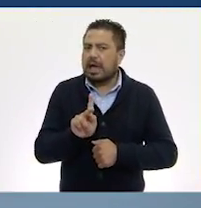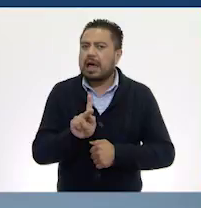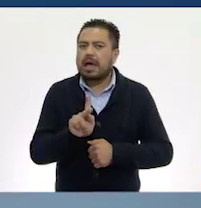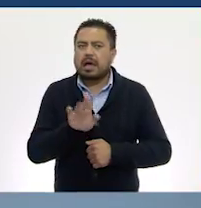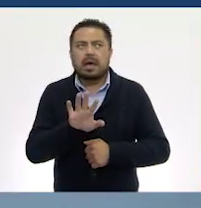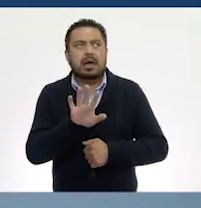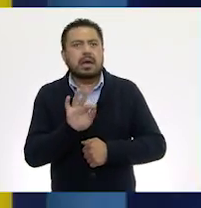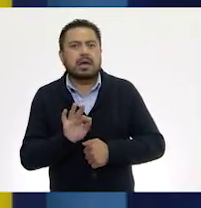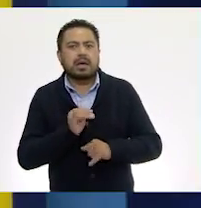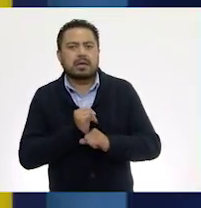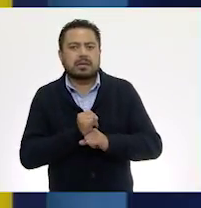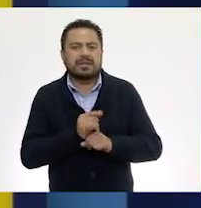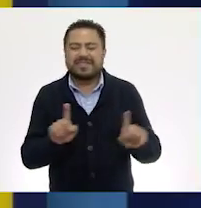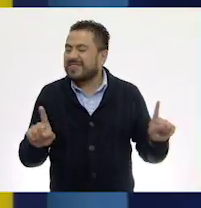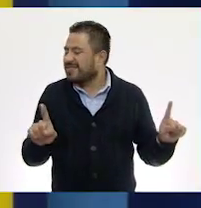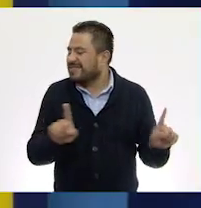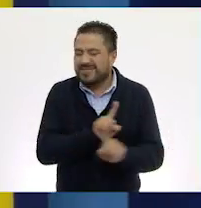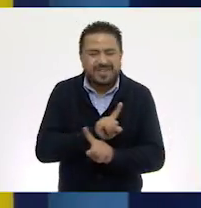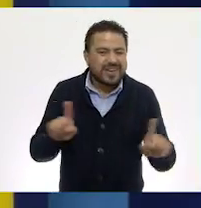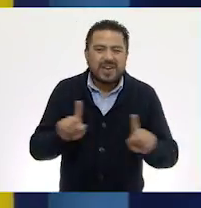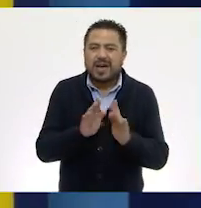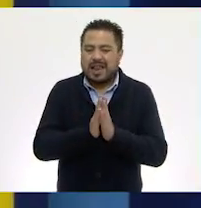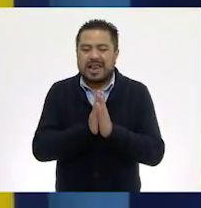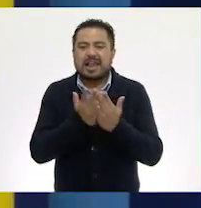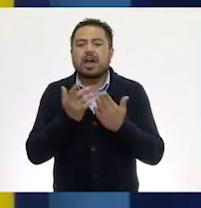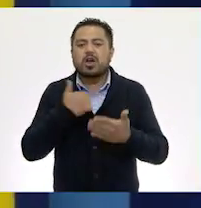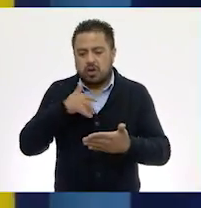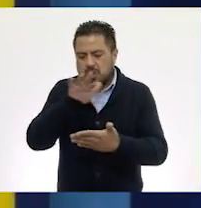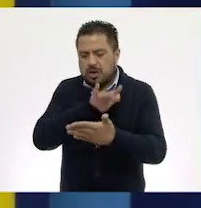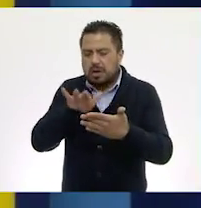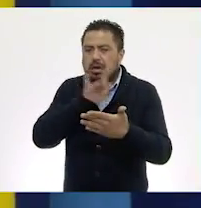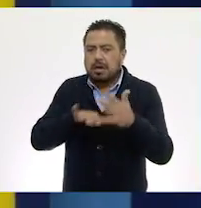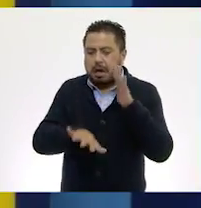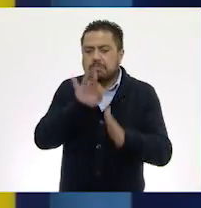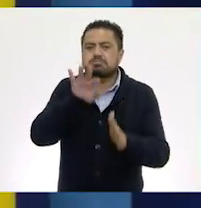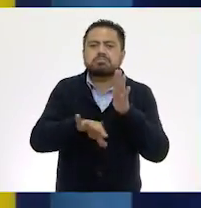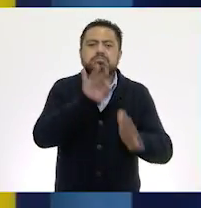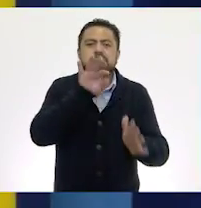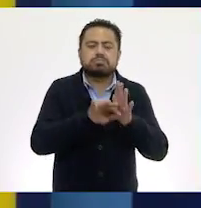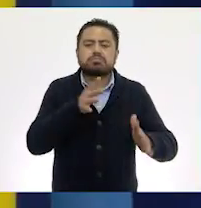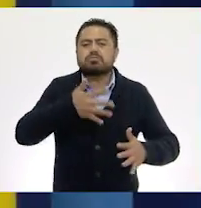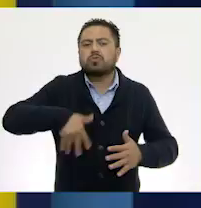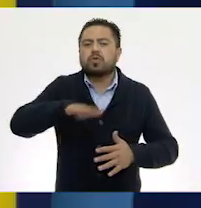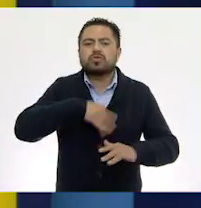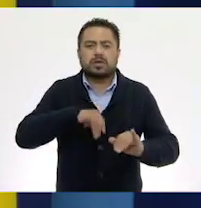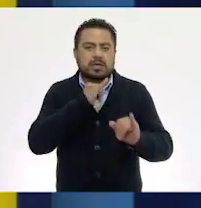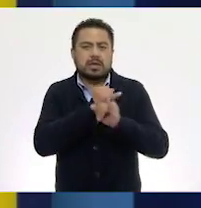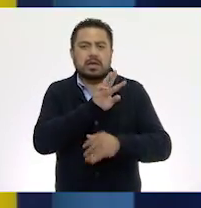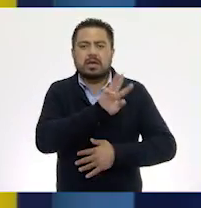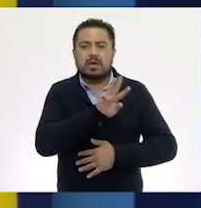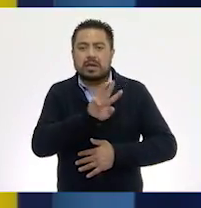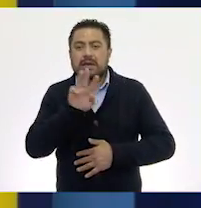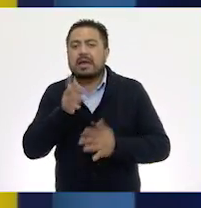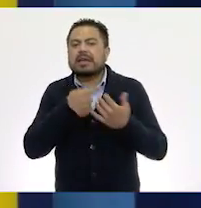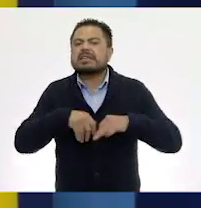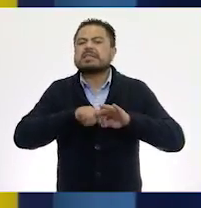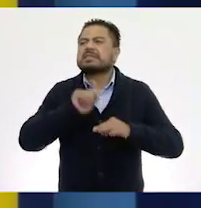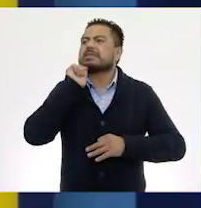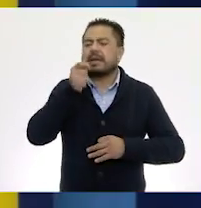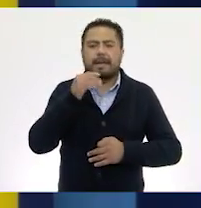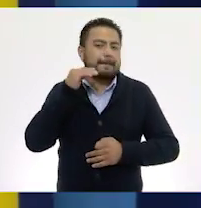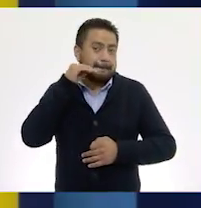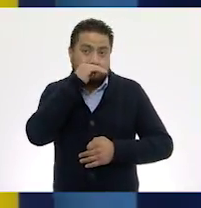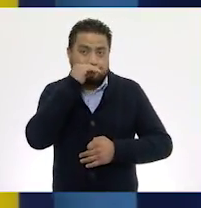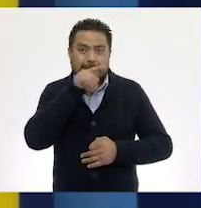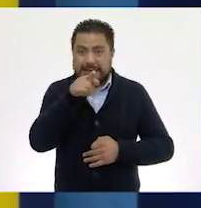Educación Pública. No, Ton, los libros que leo los encuentro pues buscando en la web. Lo importante es que sean